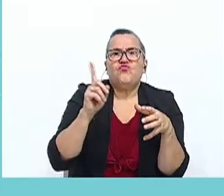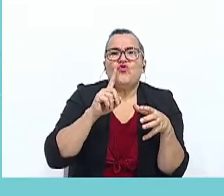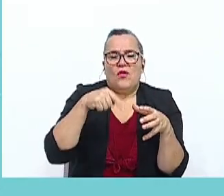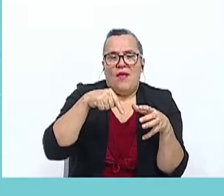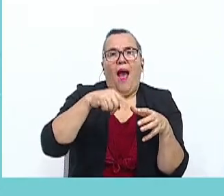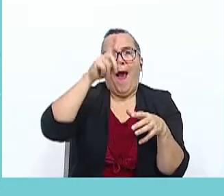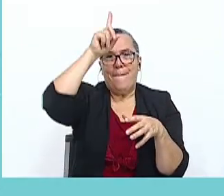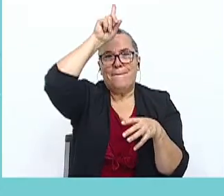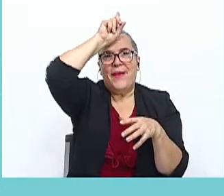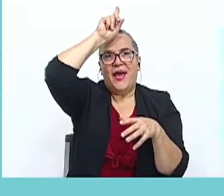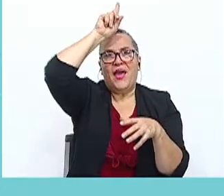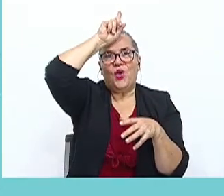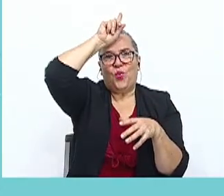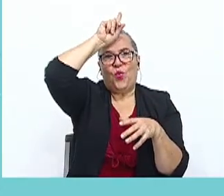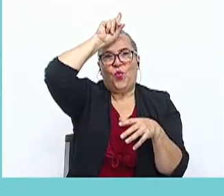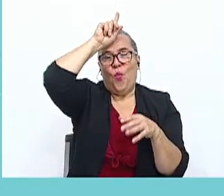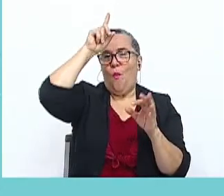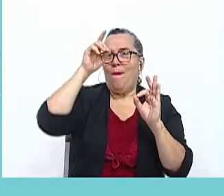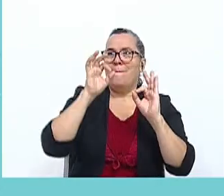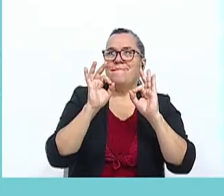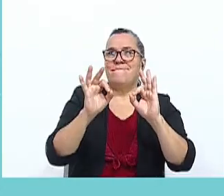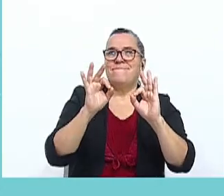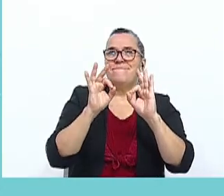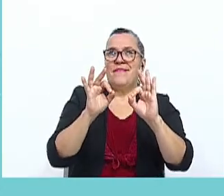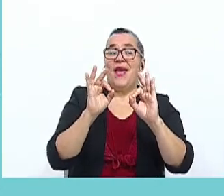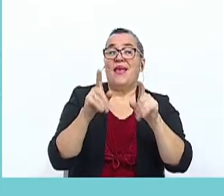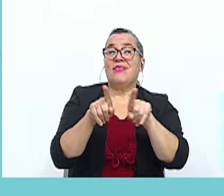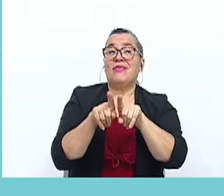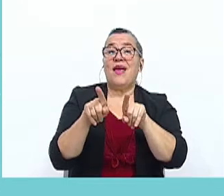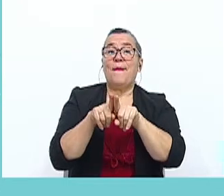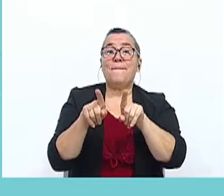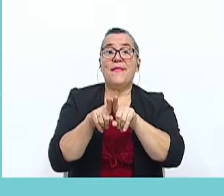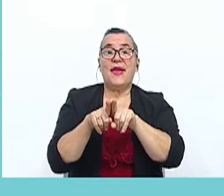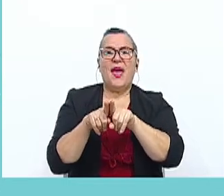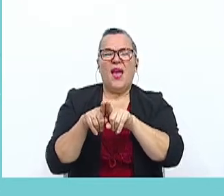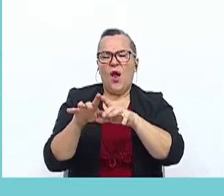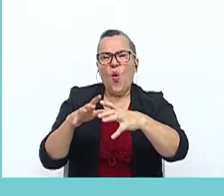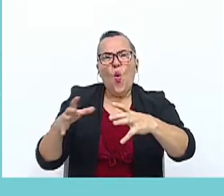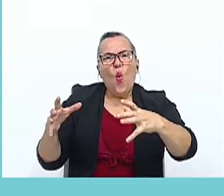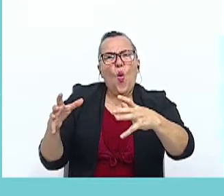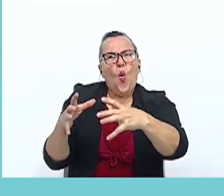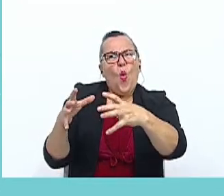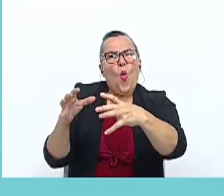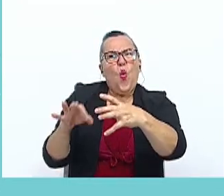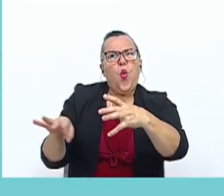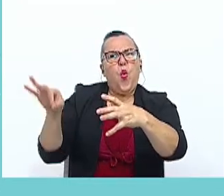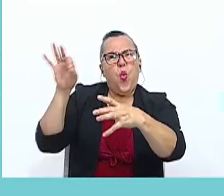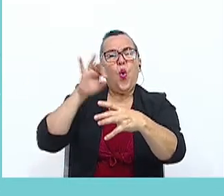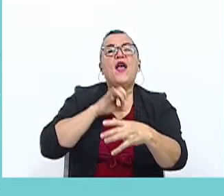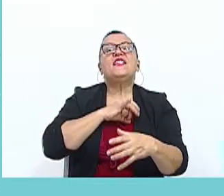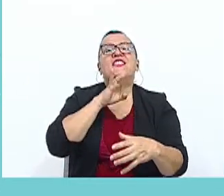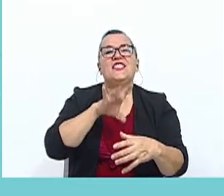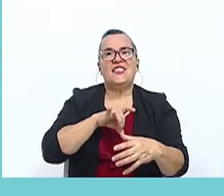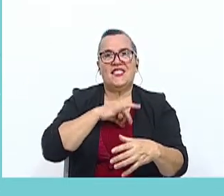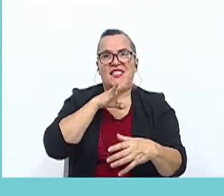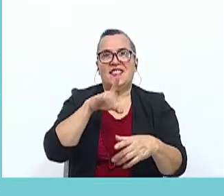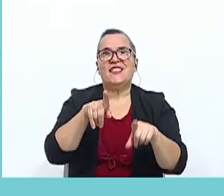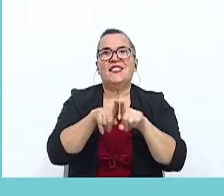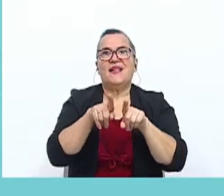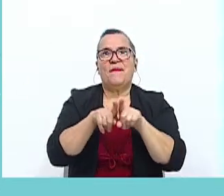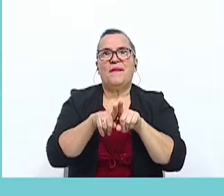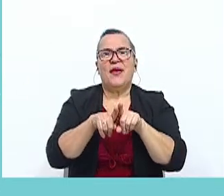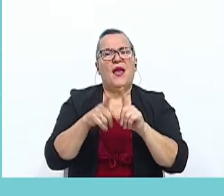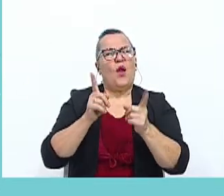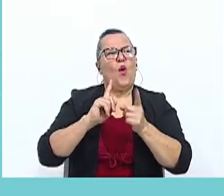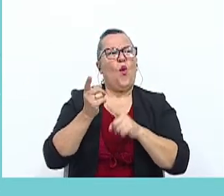Perú. Muy bien. También encontramos un yacimiento muy significativo en Chile. ¿De cuál